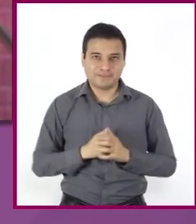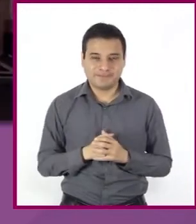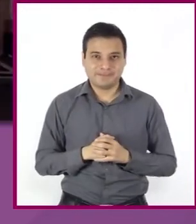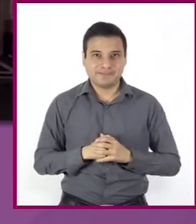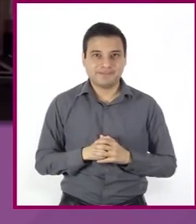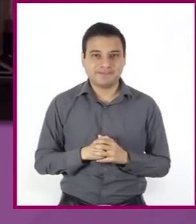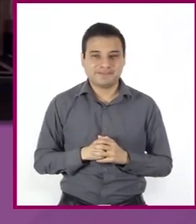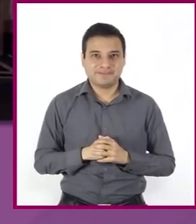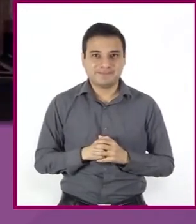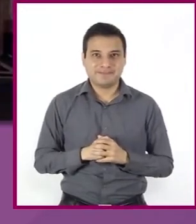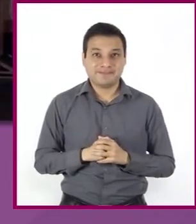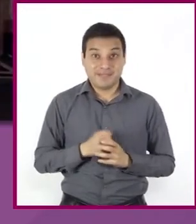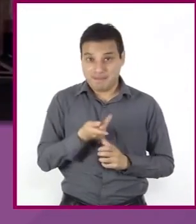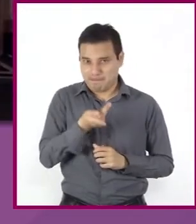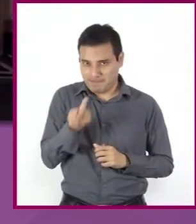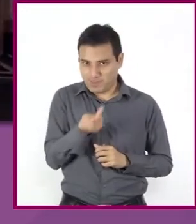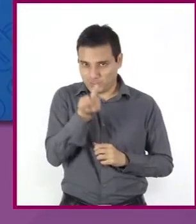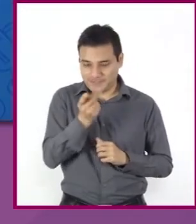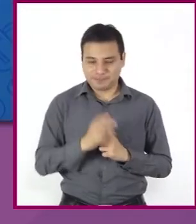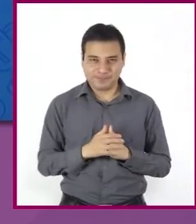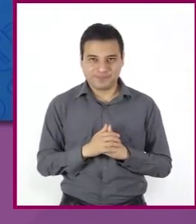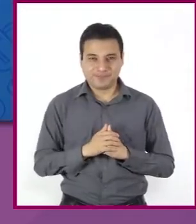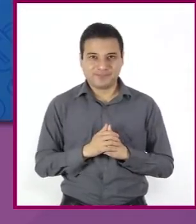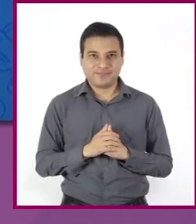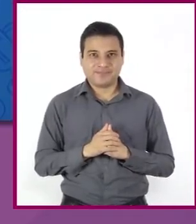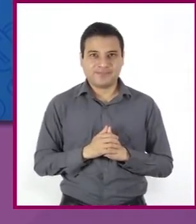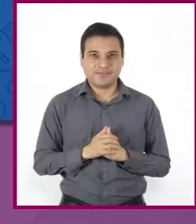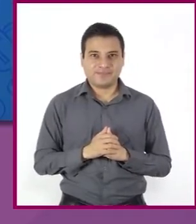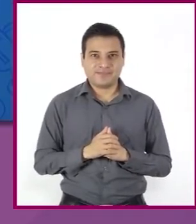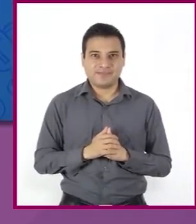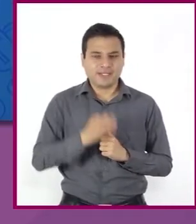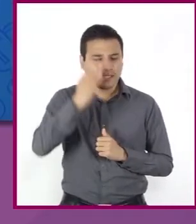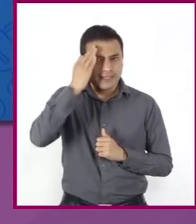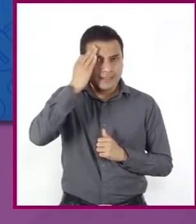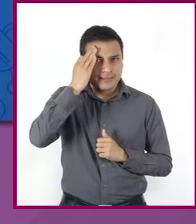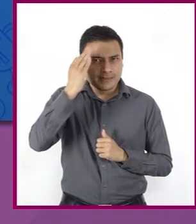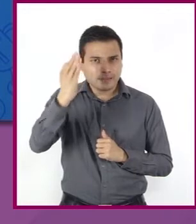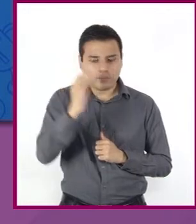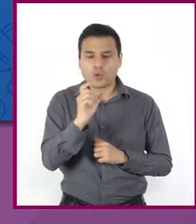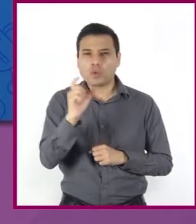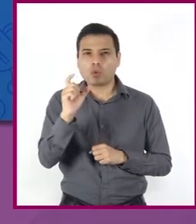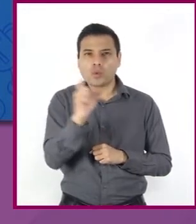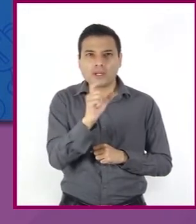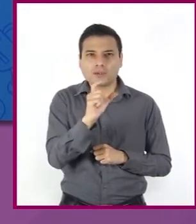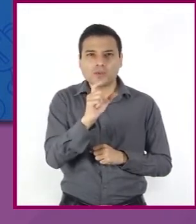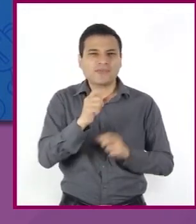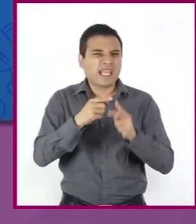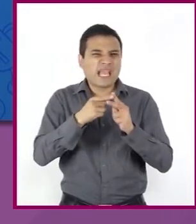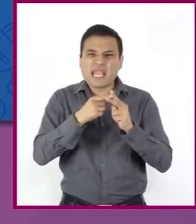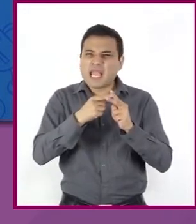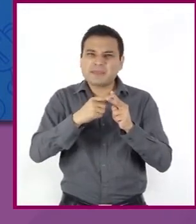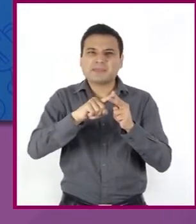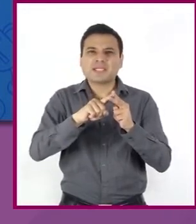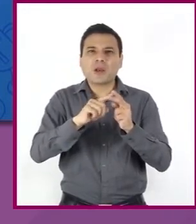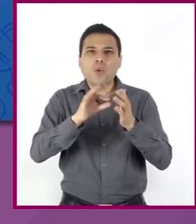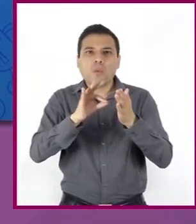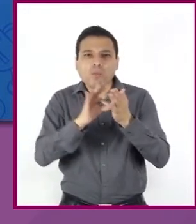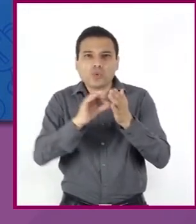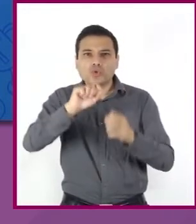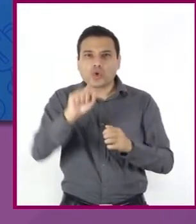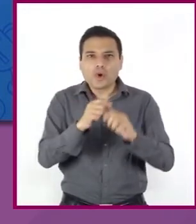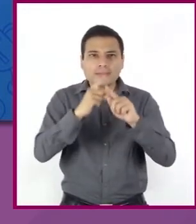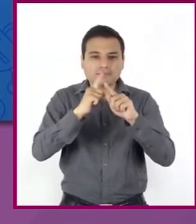¡Comenzamos! Primera pregunta. ¿En qué periodo histórico se crearon los primeros antecedentes de los signos de